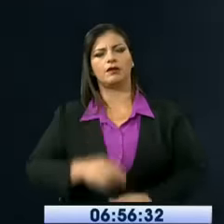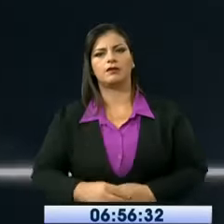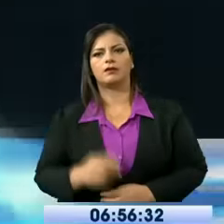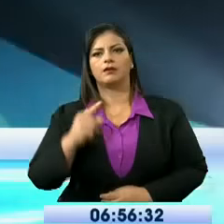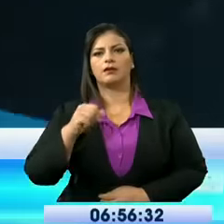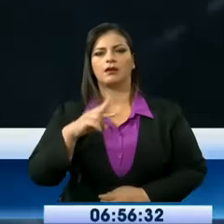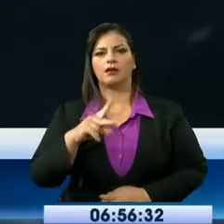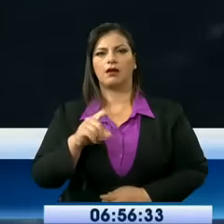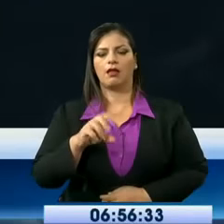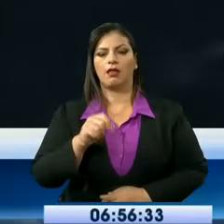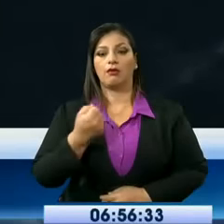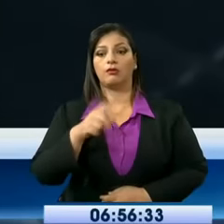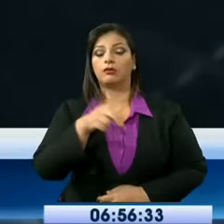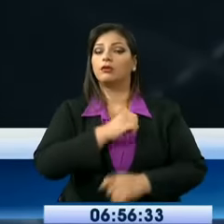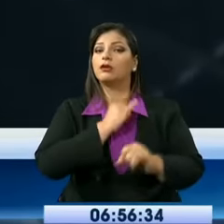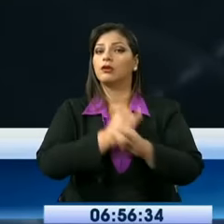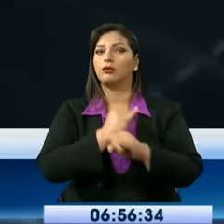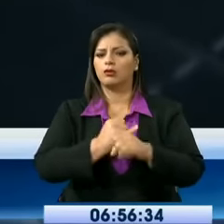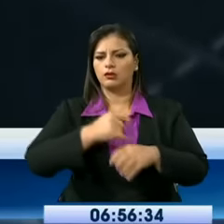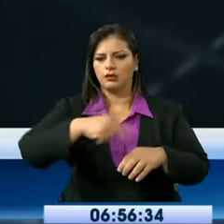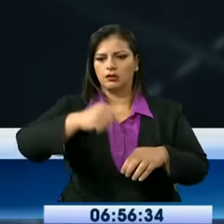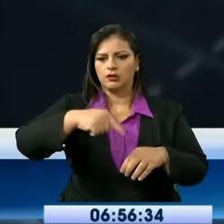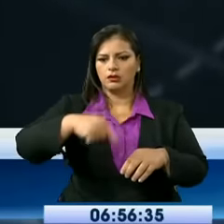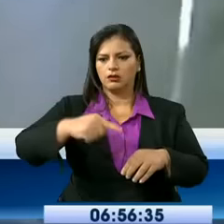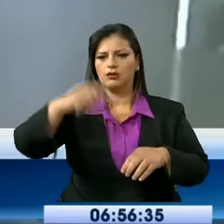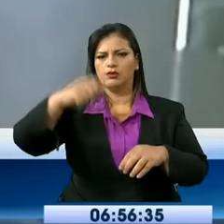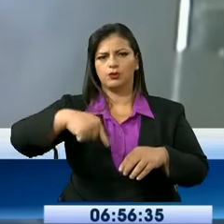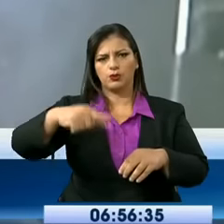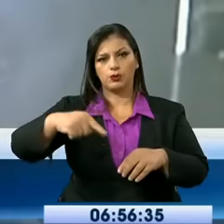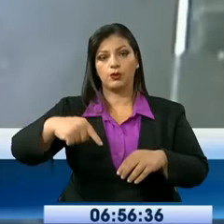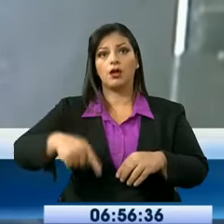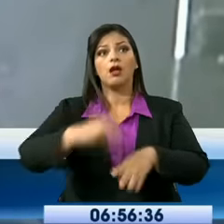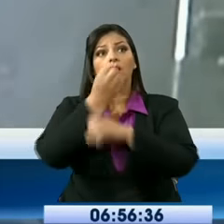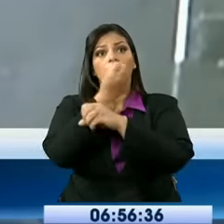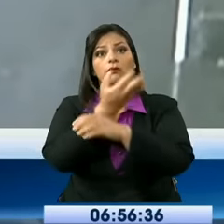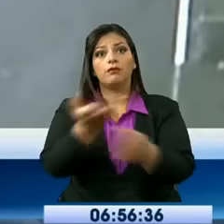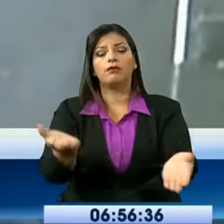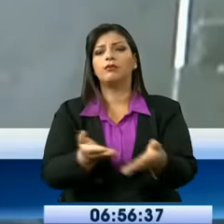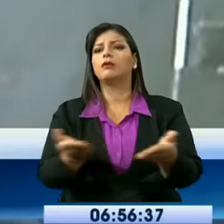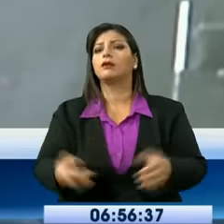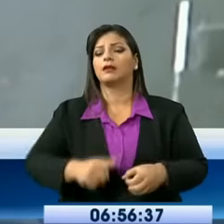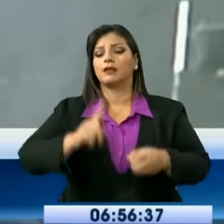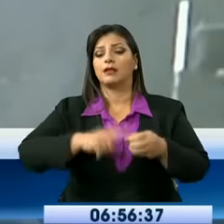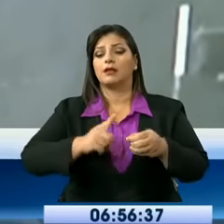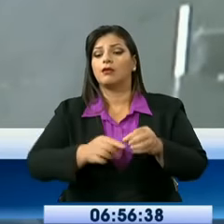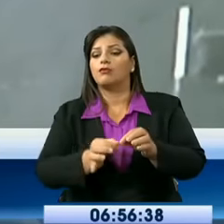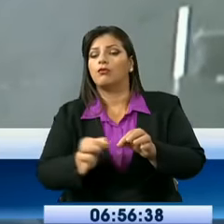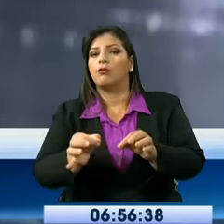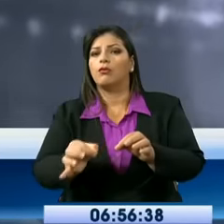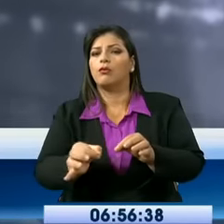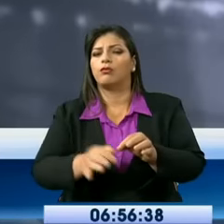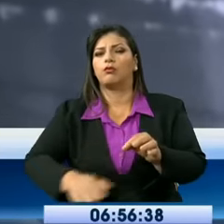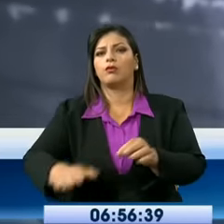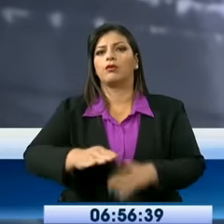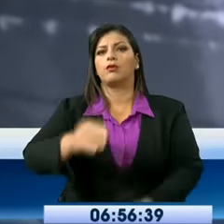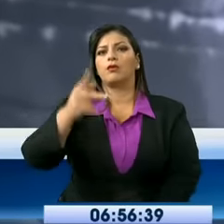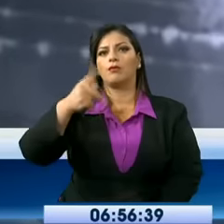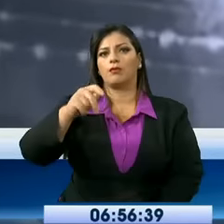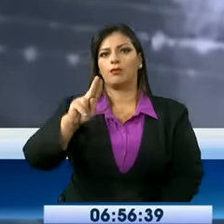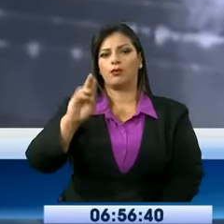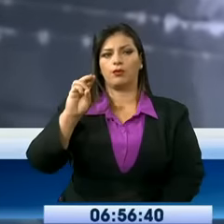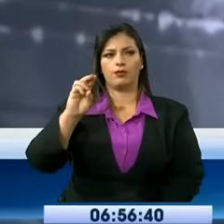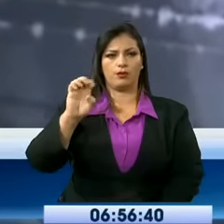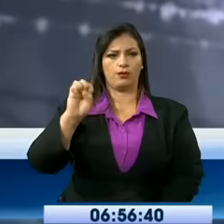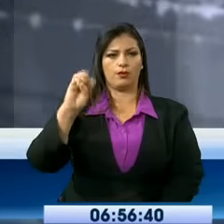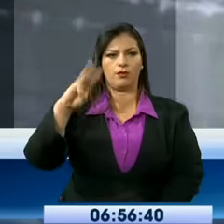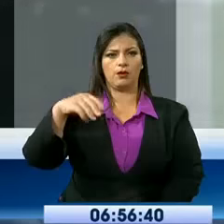Geofísico de la Escuela Politécnica Nacional informó que el epicentro estuvo ubicado en Puembo. El movimiento telúrico duró